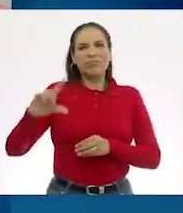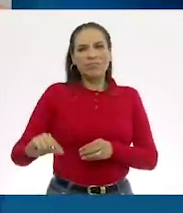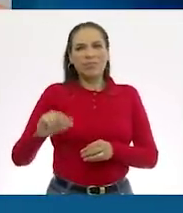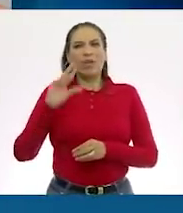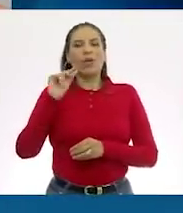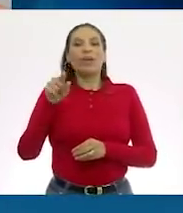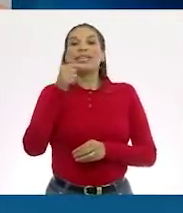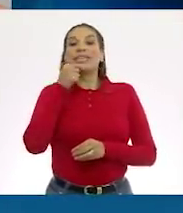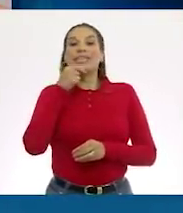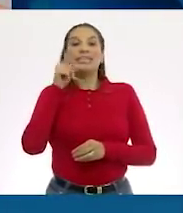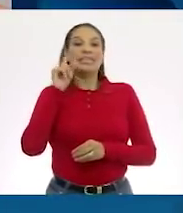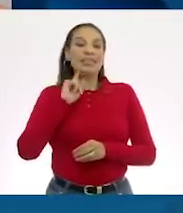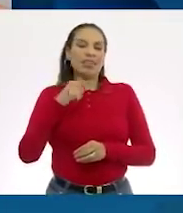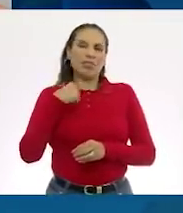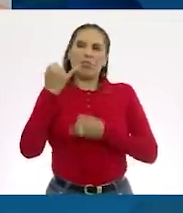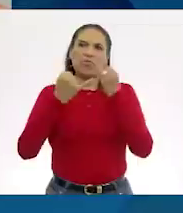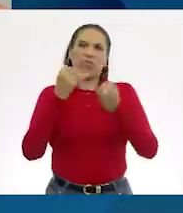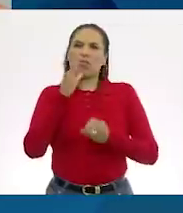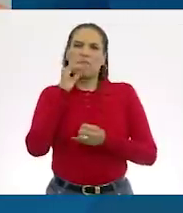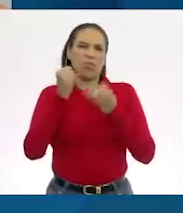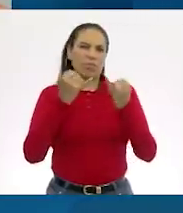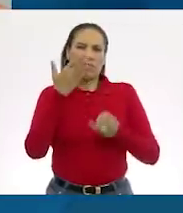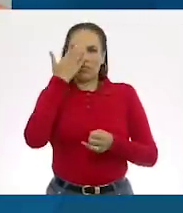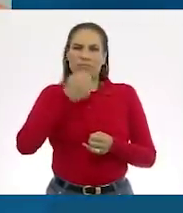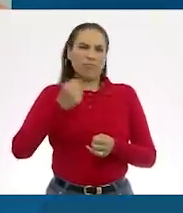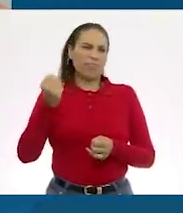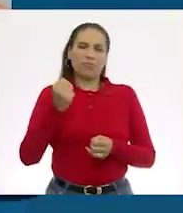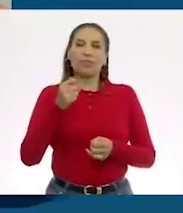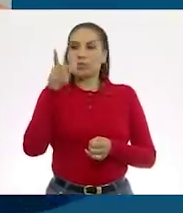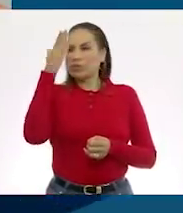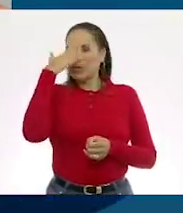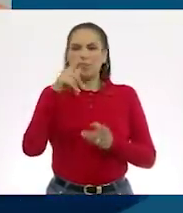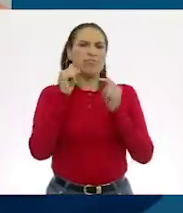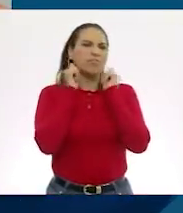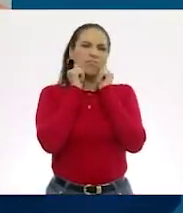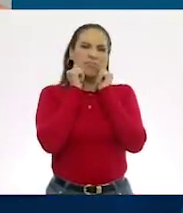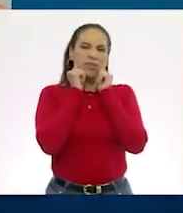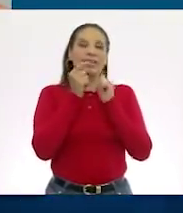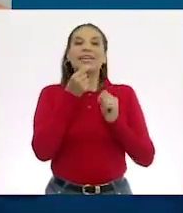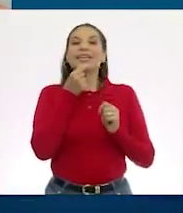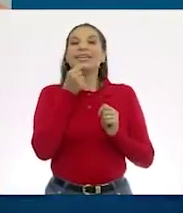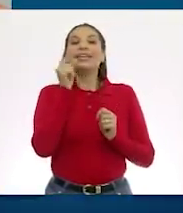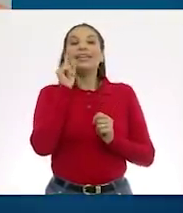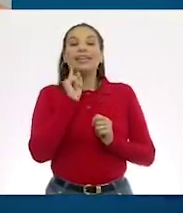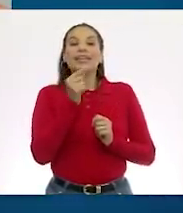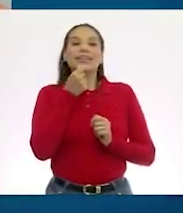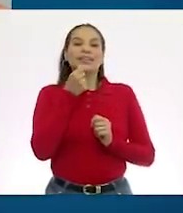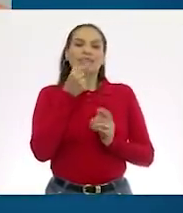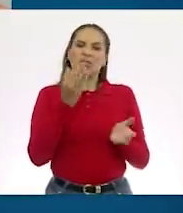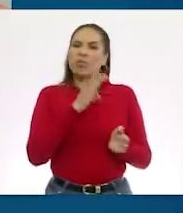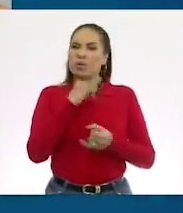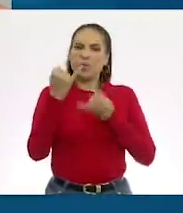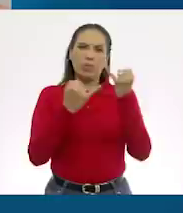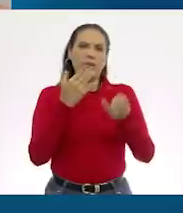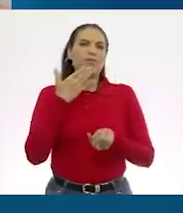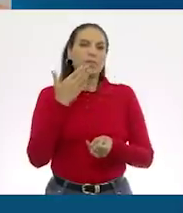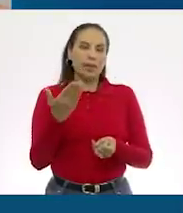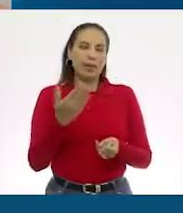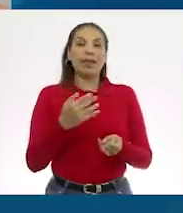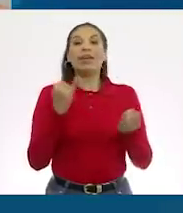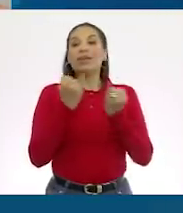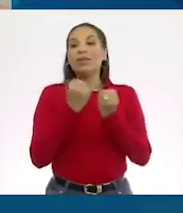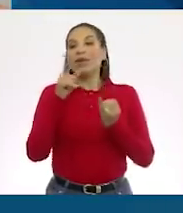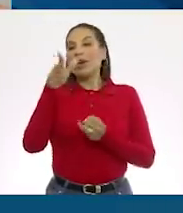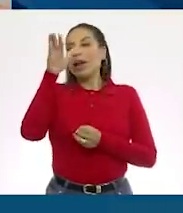somos niñas no podemos jugar bien. Sí, Luis. Sabes que no importa que seamos niños o niñas, podemos jugar bien.